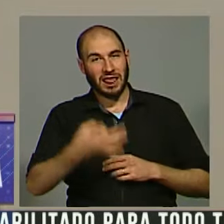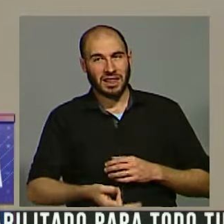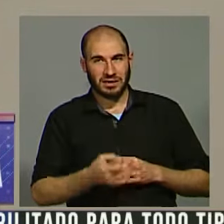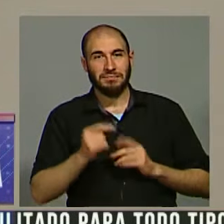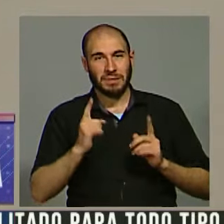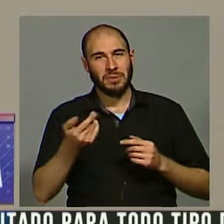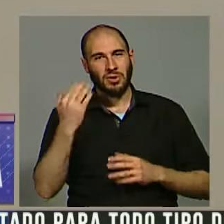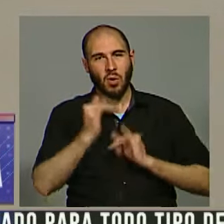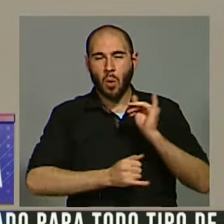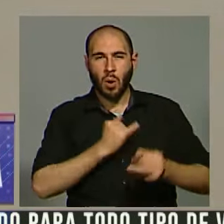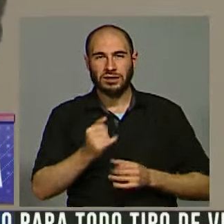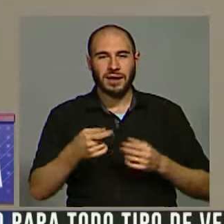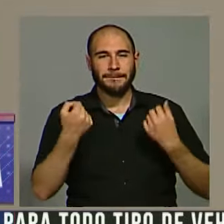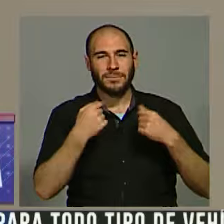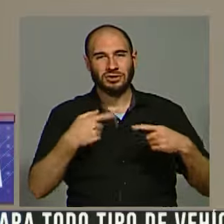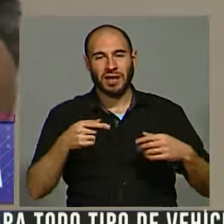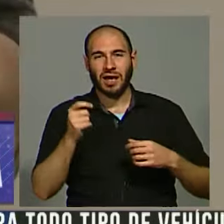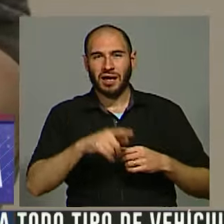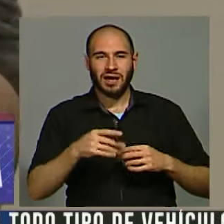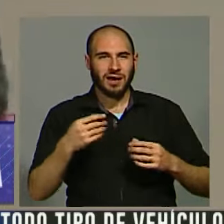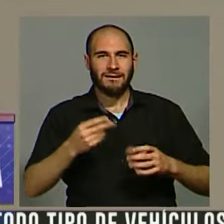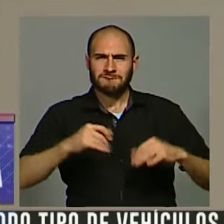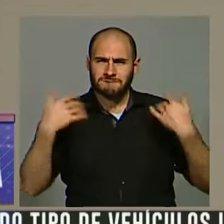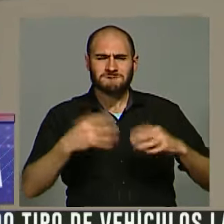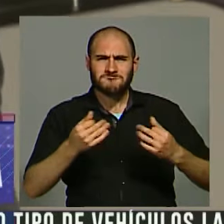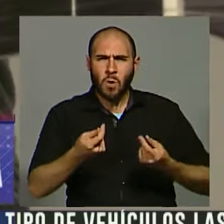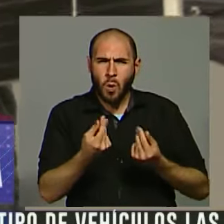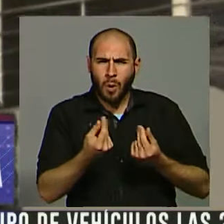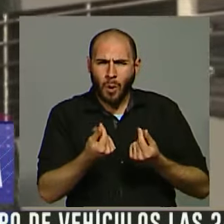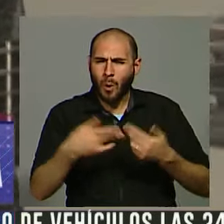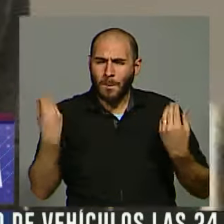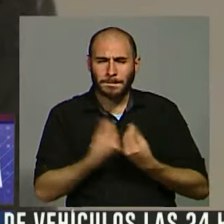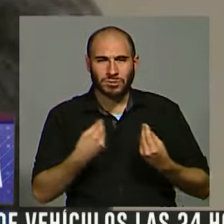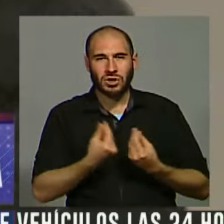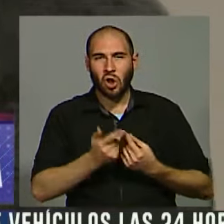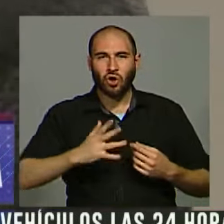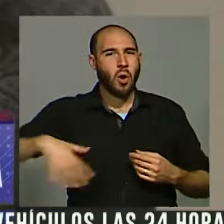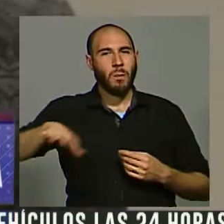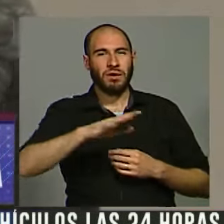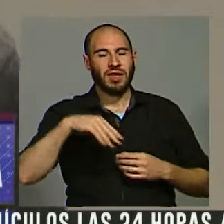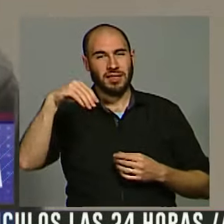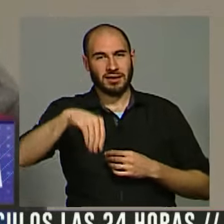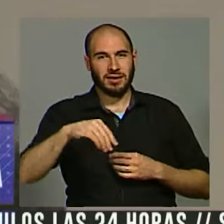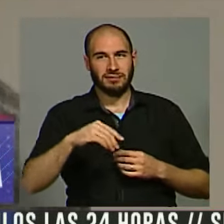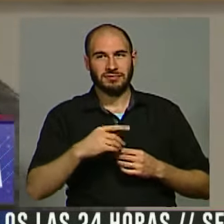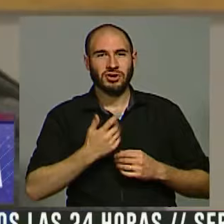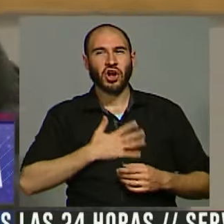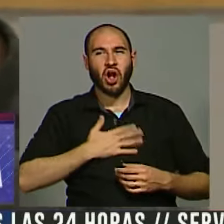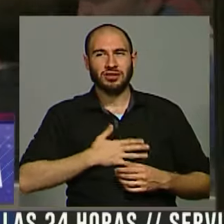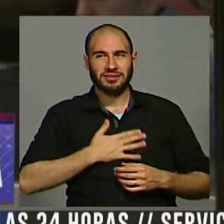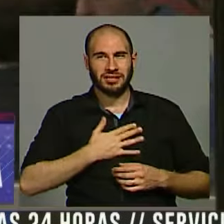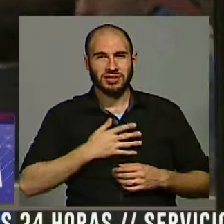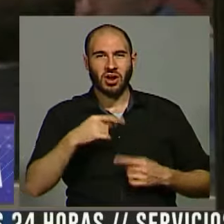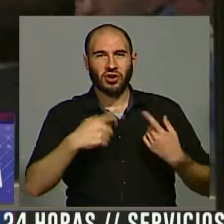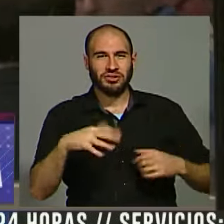como decimos en la práctica, sacarle el jugo. Hay una comunidad aquí muy contenta por el